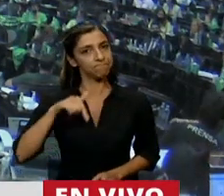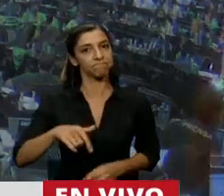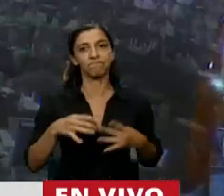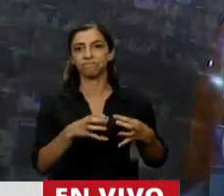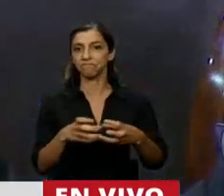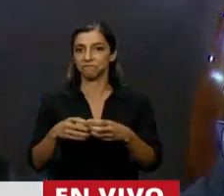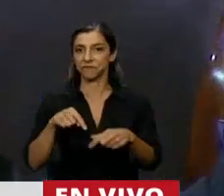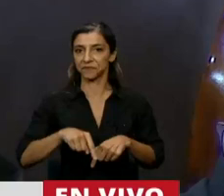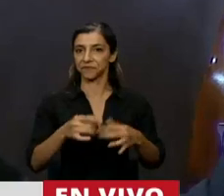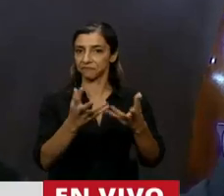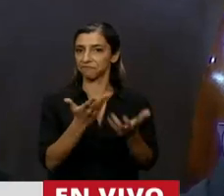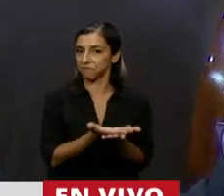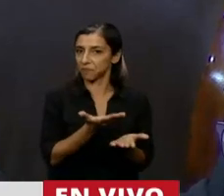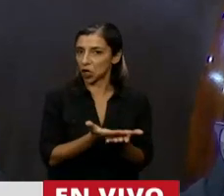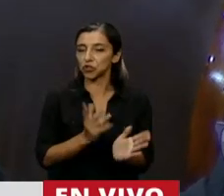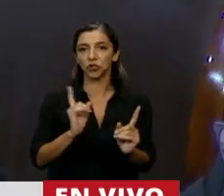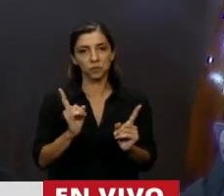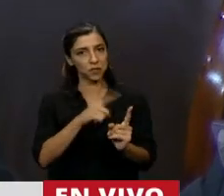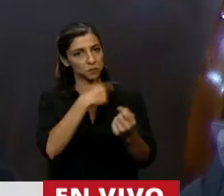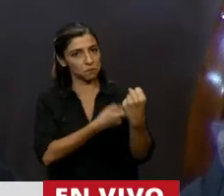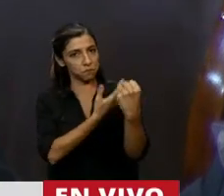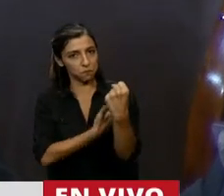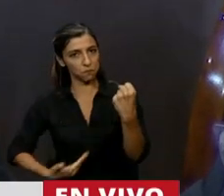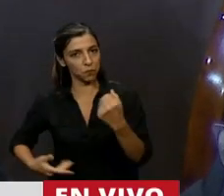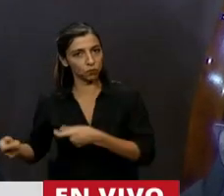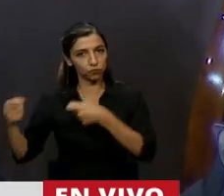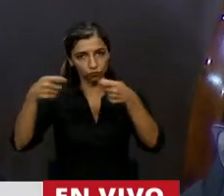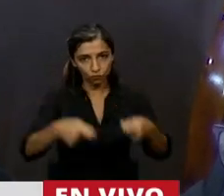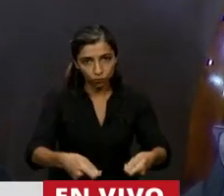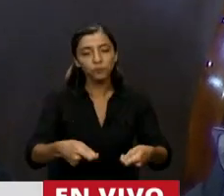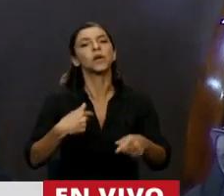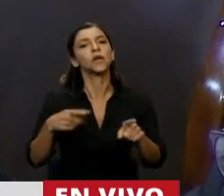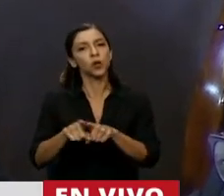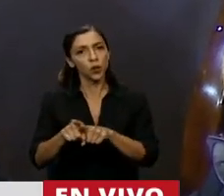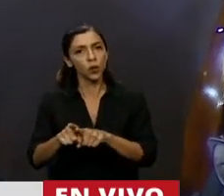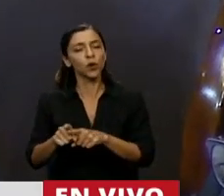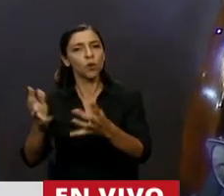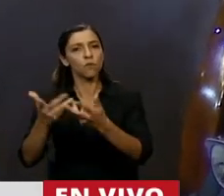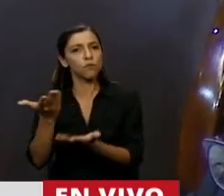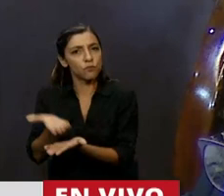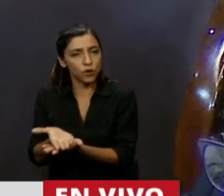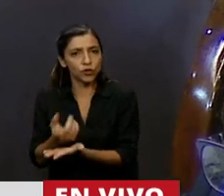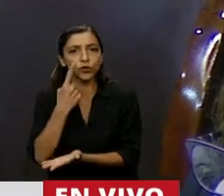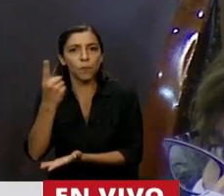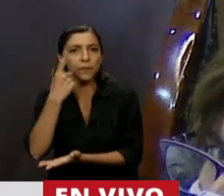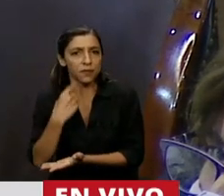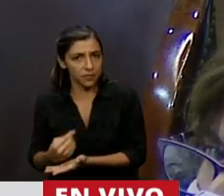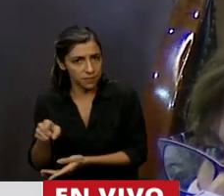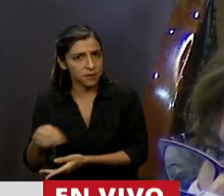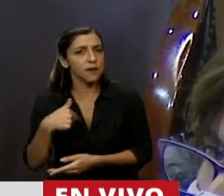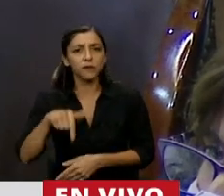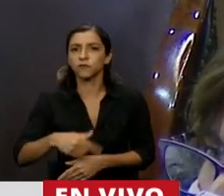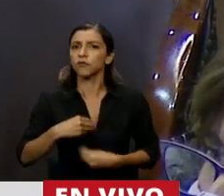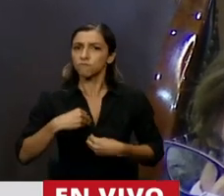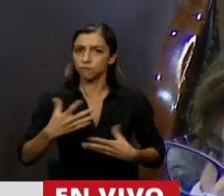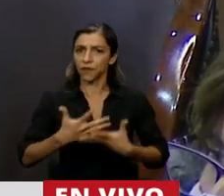debatiendo este proyecto enviado por el Poder Ejecutivo junto con el proyecto Los Mil Días en esta jornada que considero